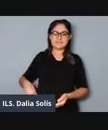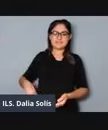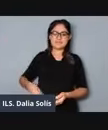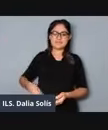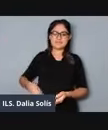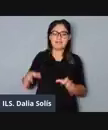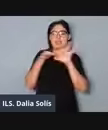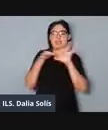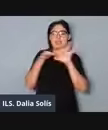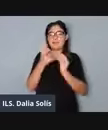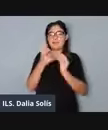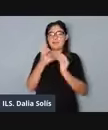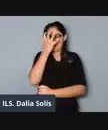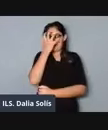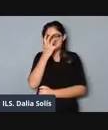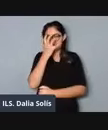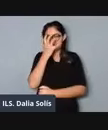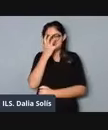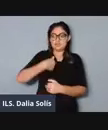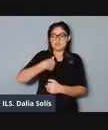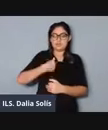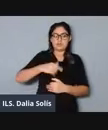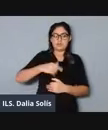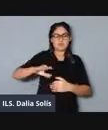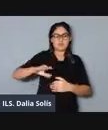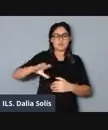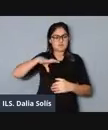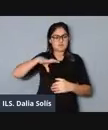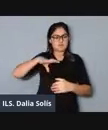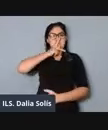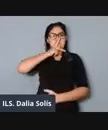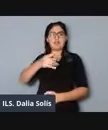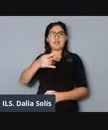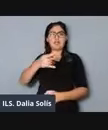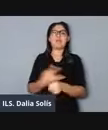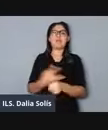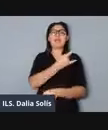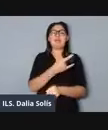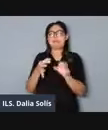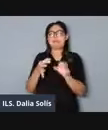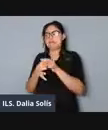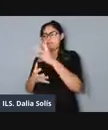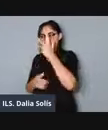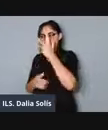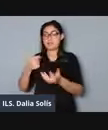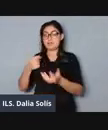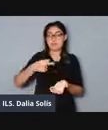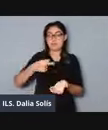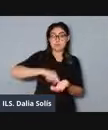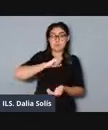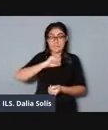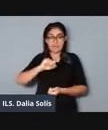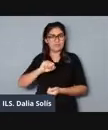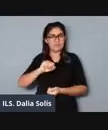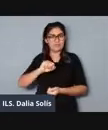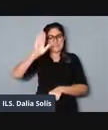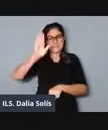vergüenza. Entonces no soy mala, soy doblemente mala. Entonces lo vuelvo a